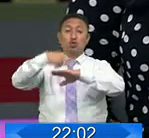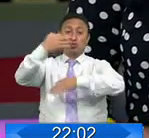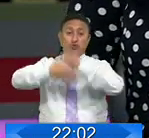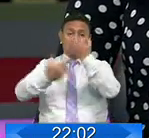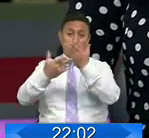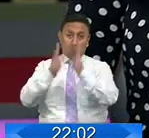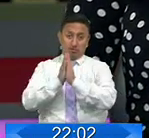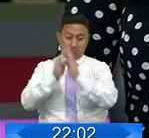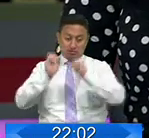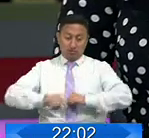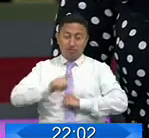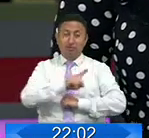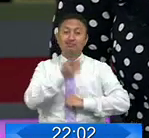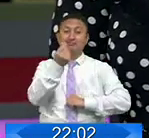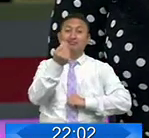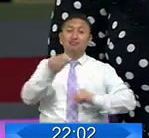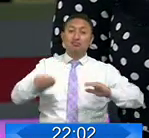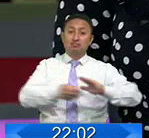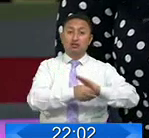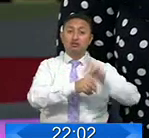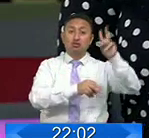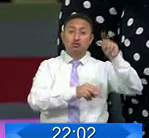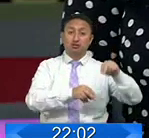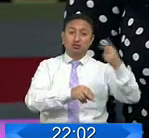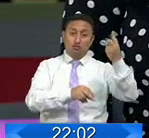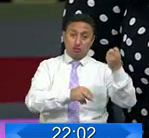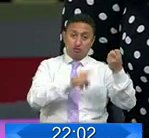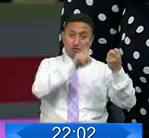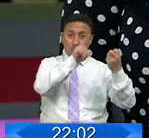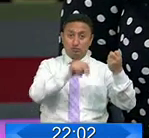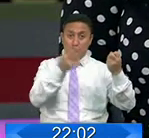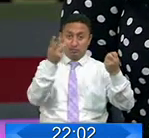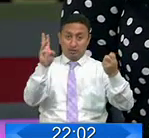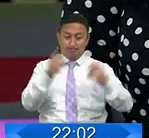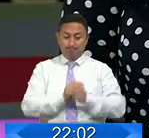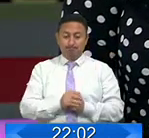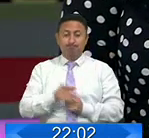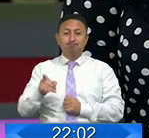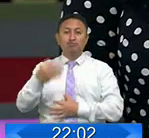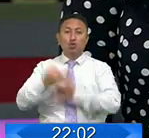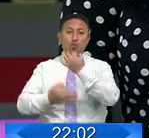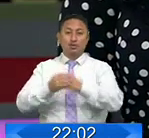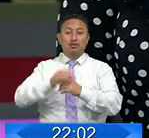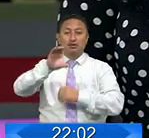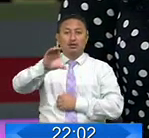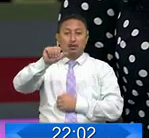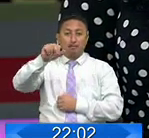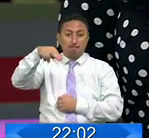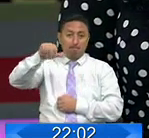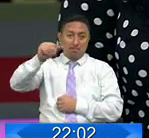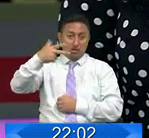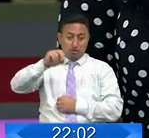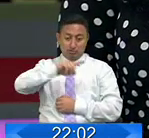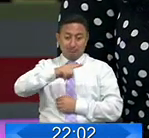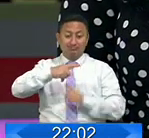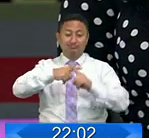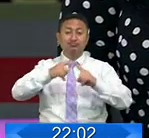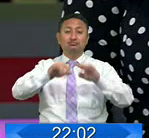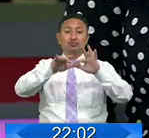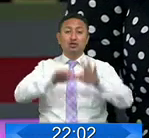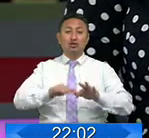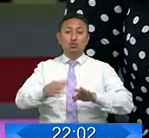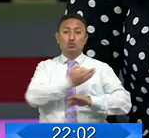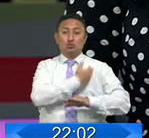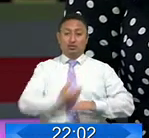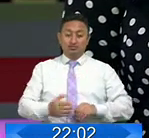por el caso sobornos 2012 2016 además la jueza daniela camacho dispuso que el ex secretario jurídico de la presidencia